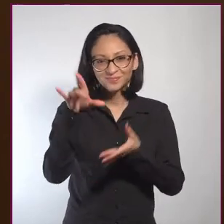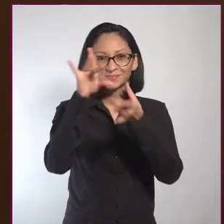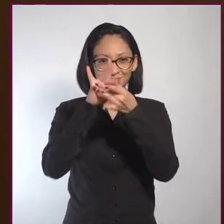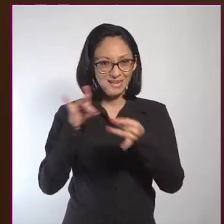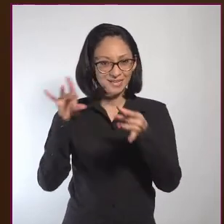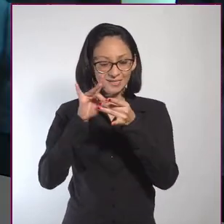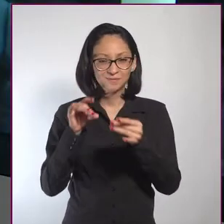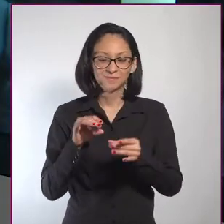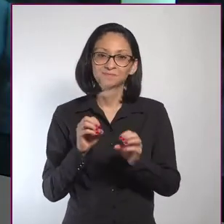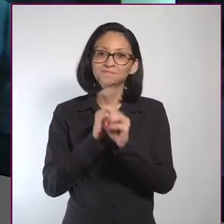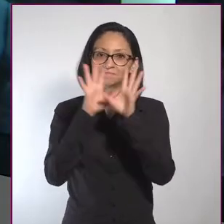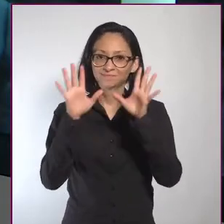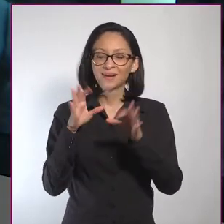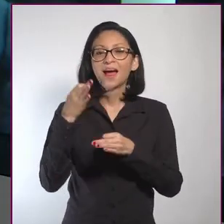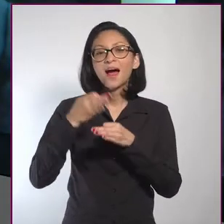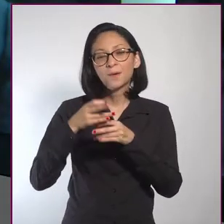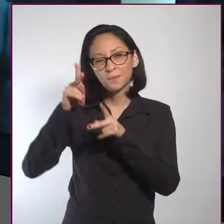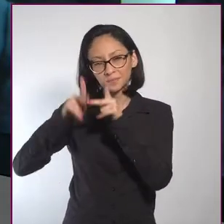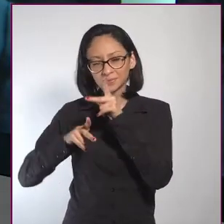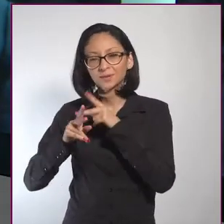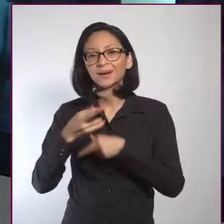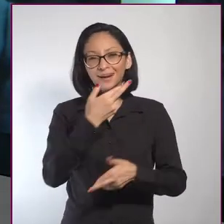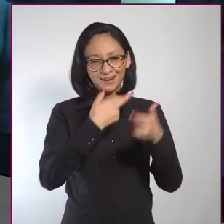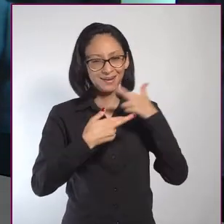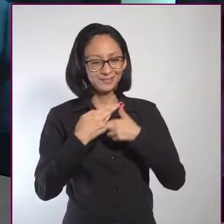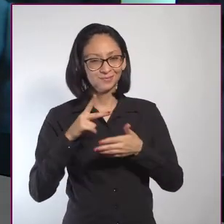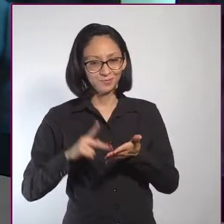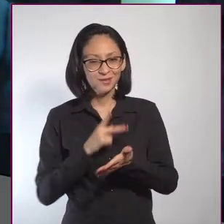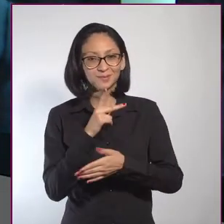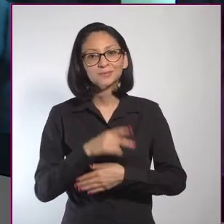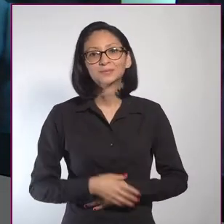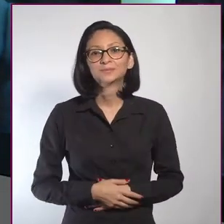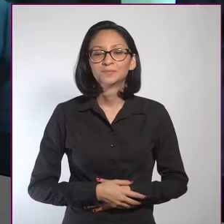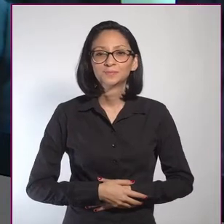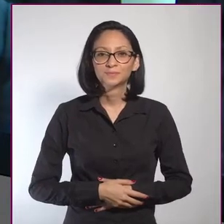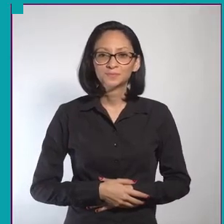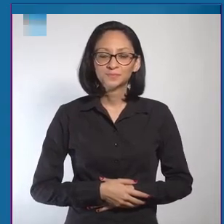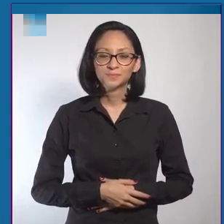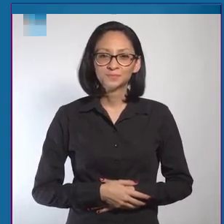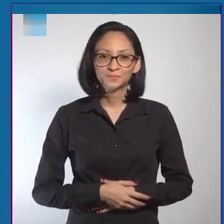resolver nuestras dudas. Vamos a hacer una breve pausa y regresamos con usted.